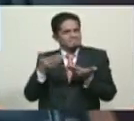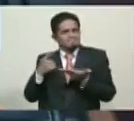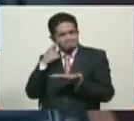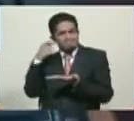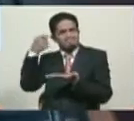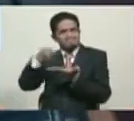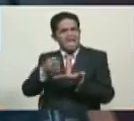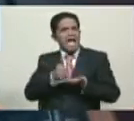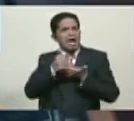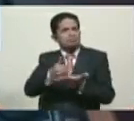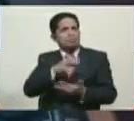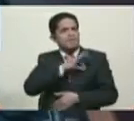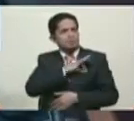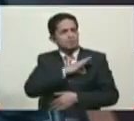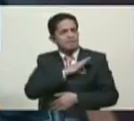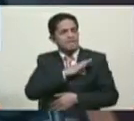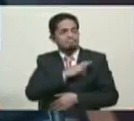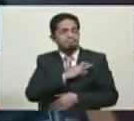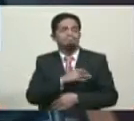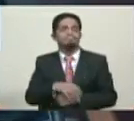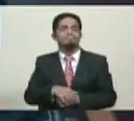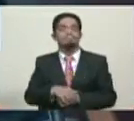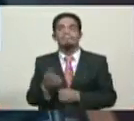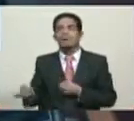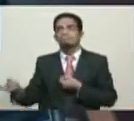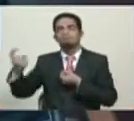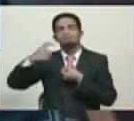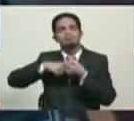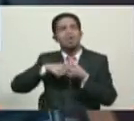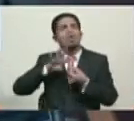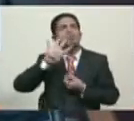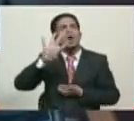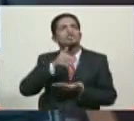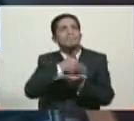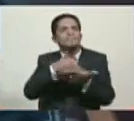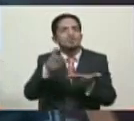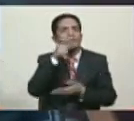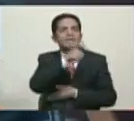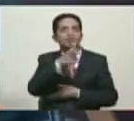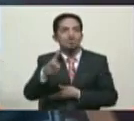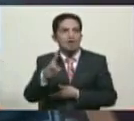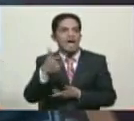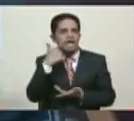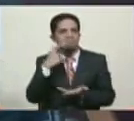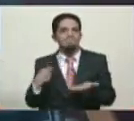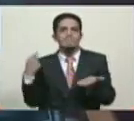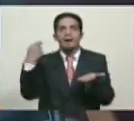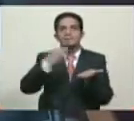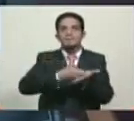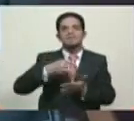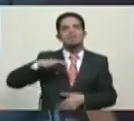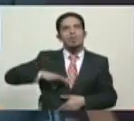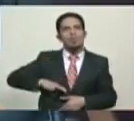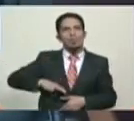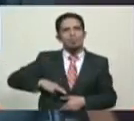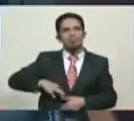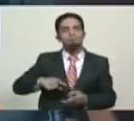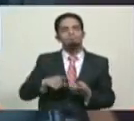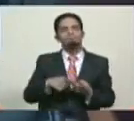social. Se han incorporado más de 4,5 millones de venezolanos al sistema de pensiones. Se han entregado